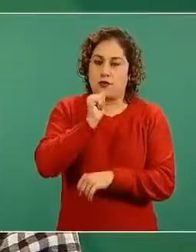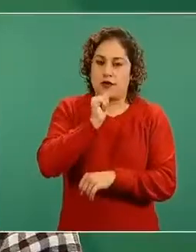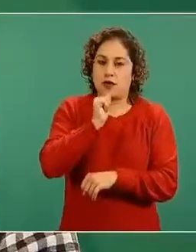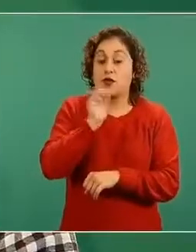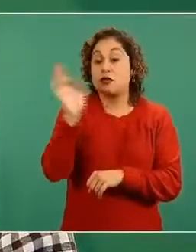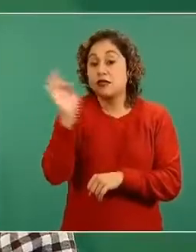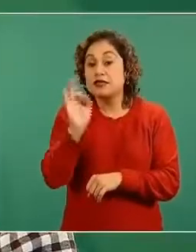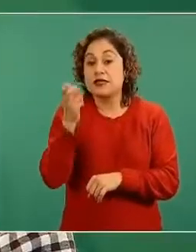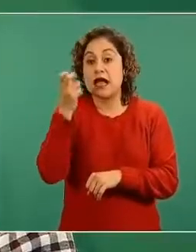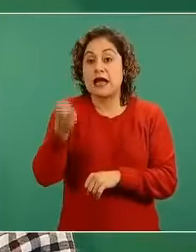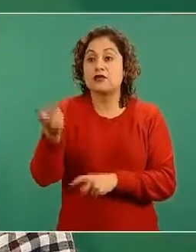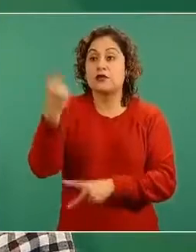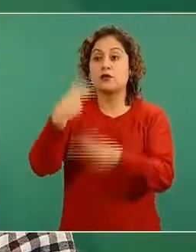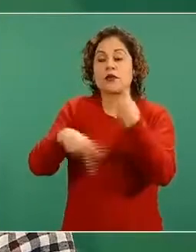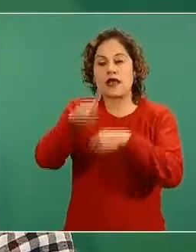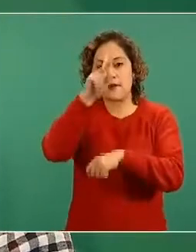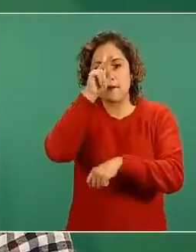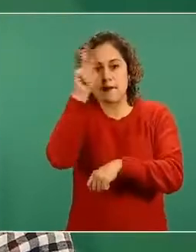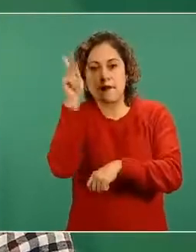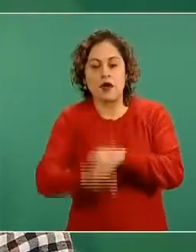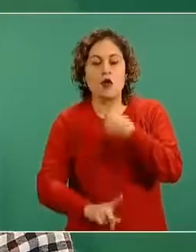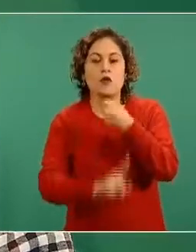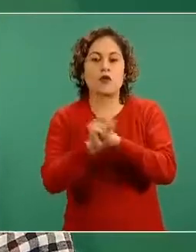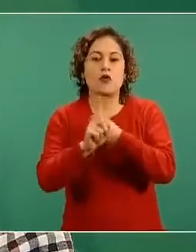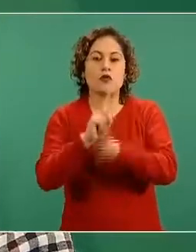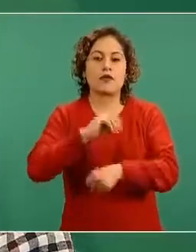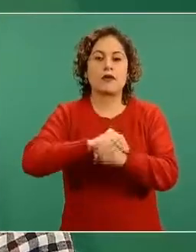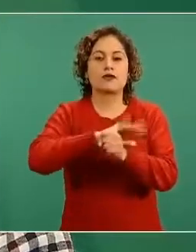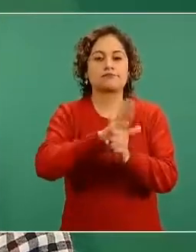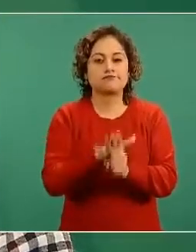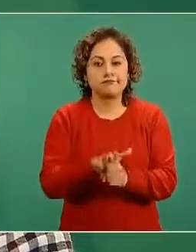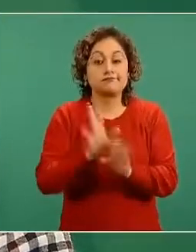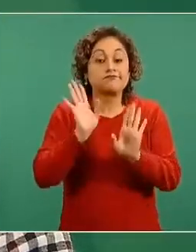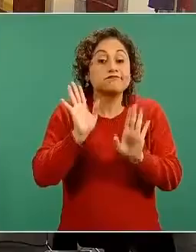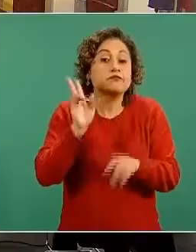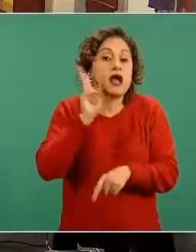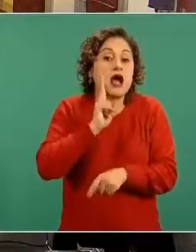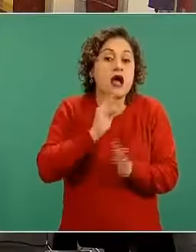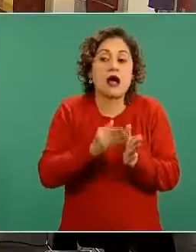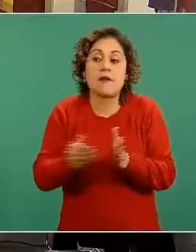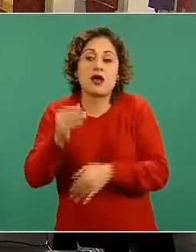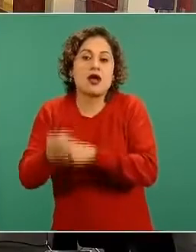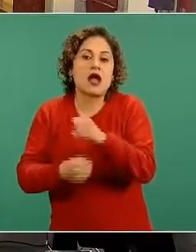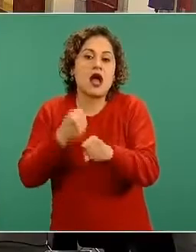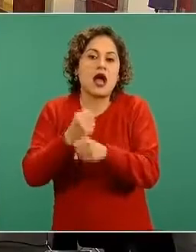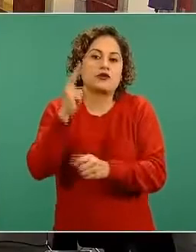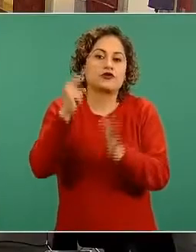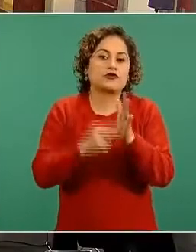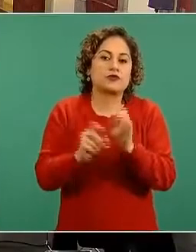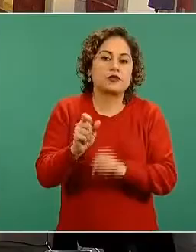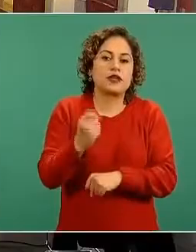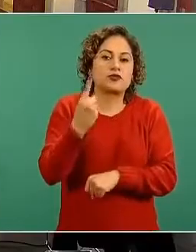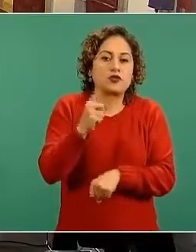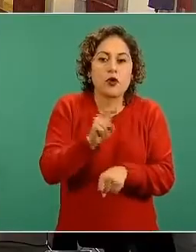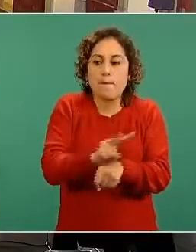ser parte de los retos a enfrentar durante 2021. Ese es en lo que vamos.